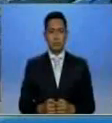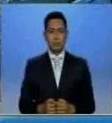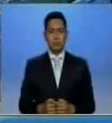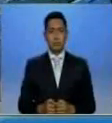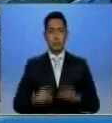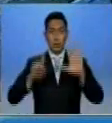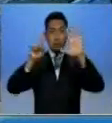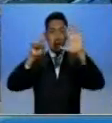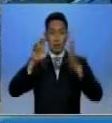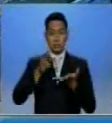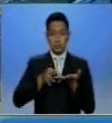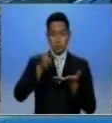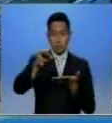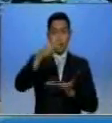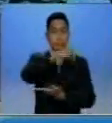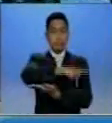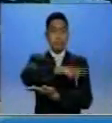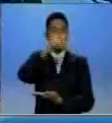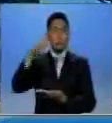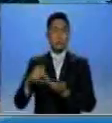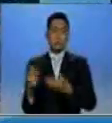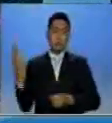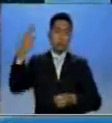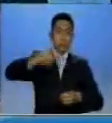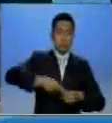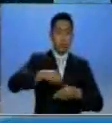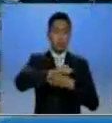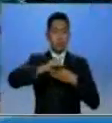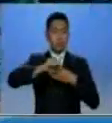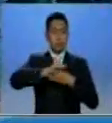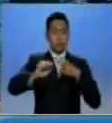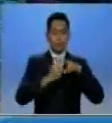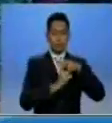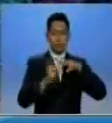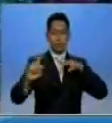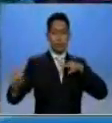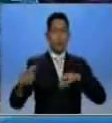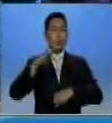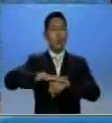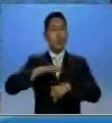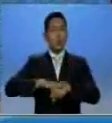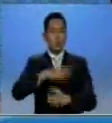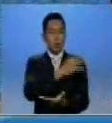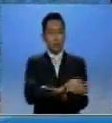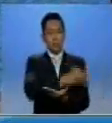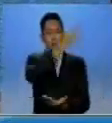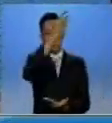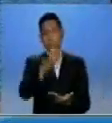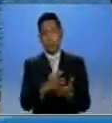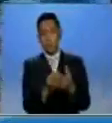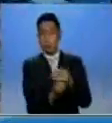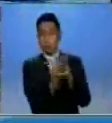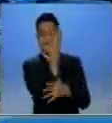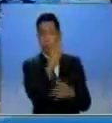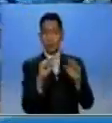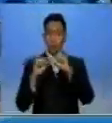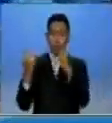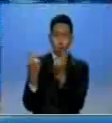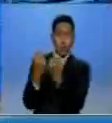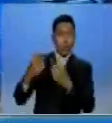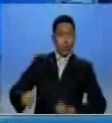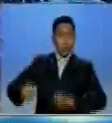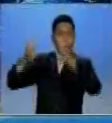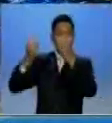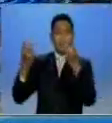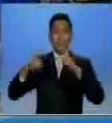Y seis sectores de Pichincha participan en el simulacro provincial por el volcán Cotopaxi. Organismos de socorro y ciudadanía